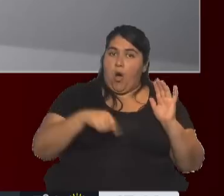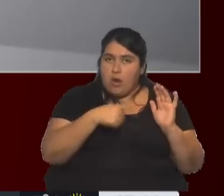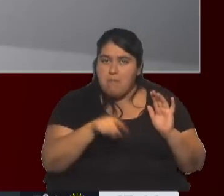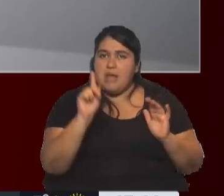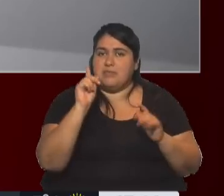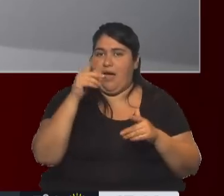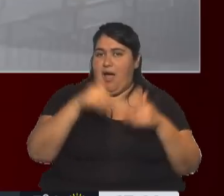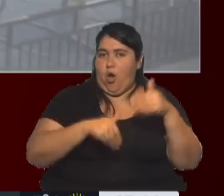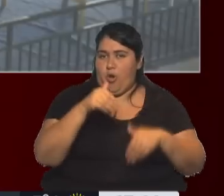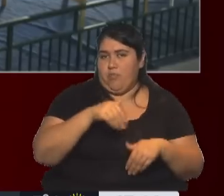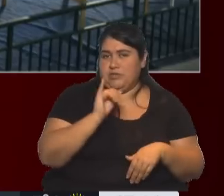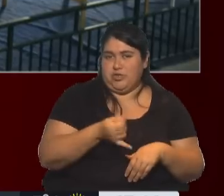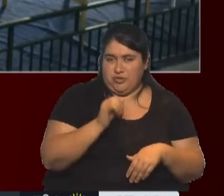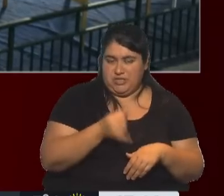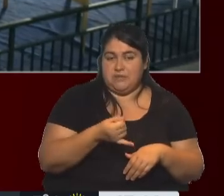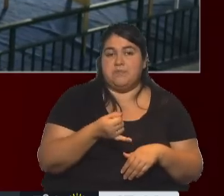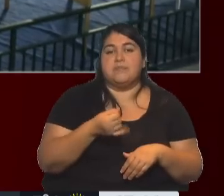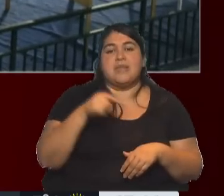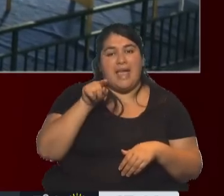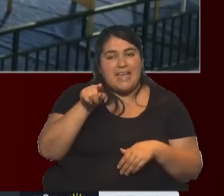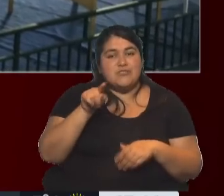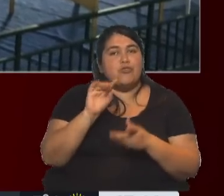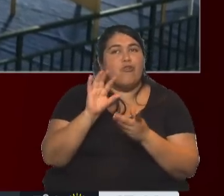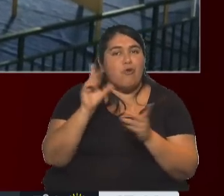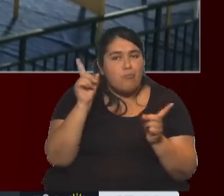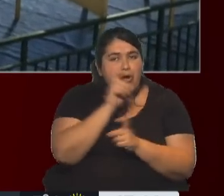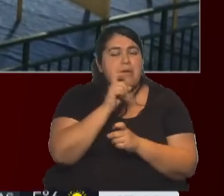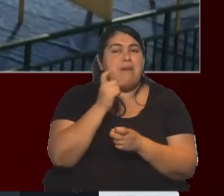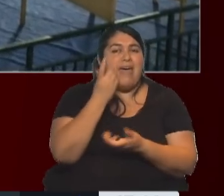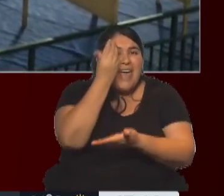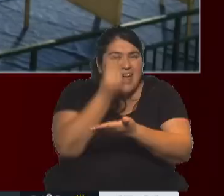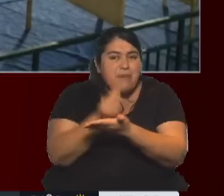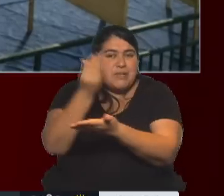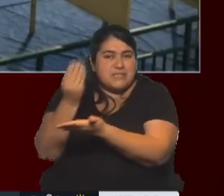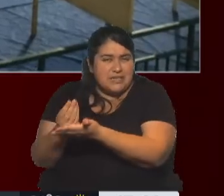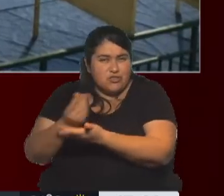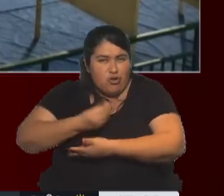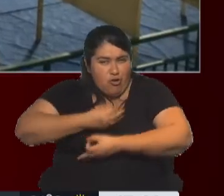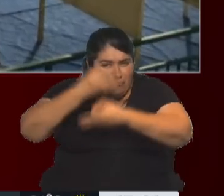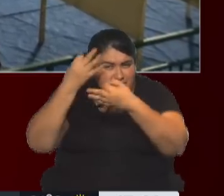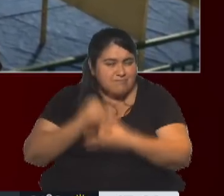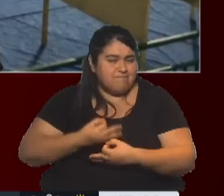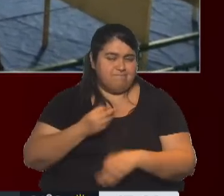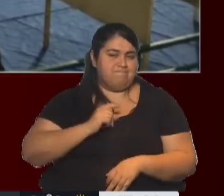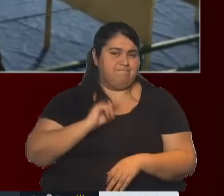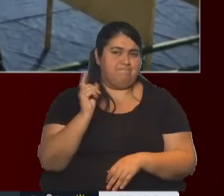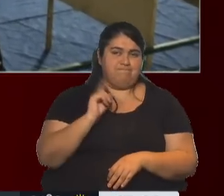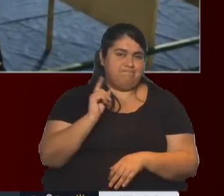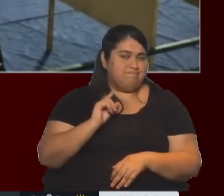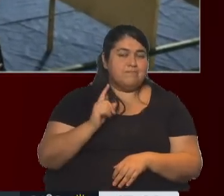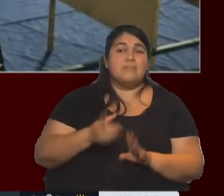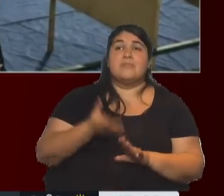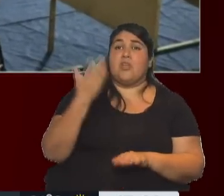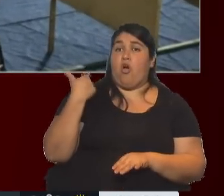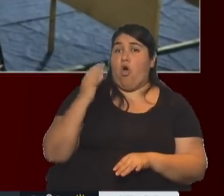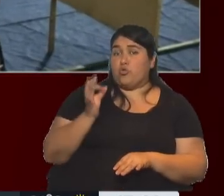que habla de que sigue habiendo una crisis de representatividad muy fuerte de la política que se arrastra desde octubre del 19